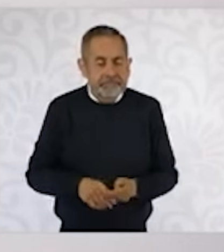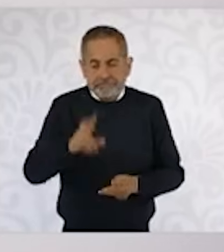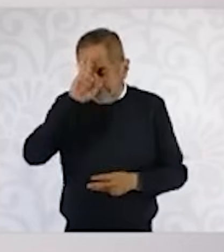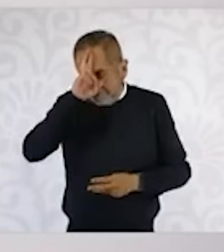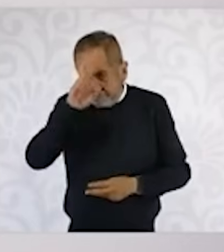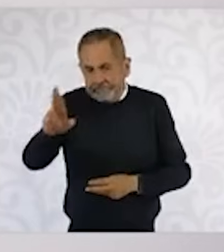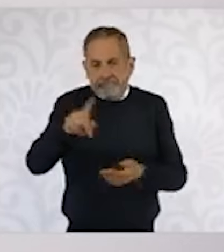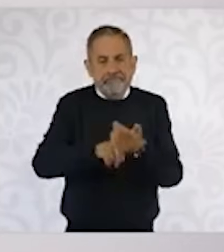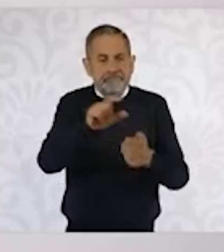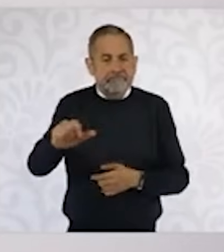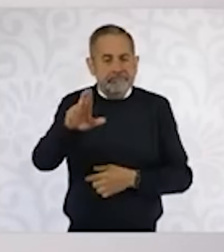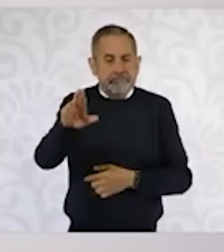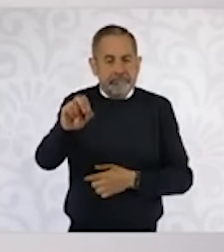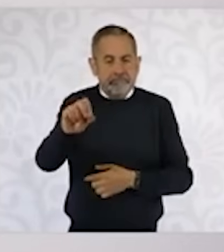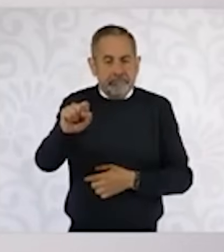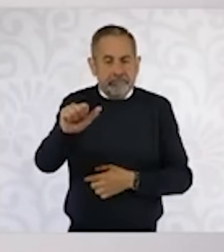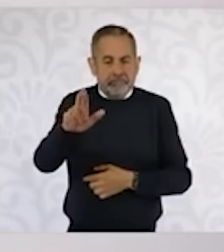respeto a Rosario,